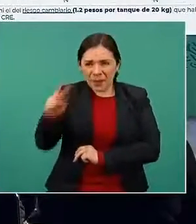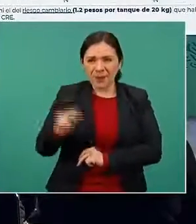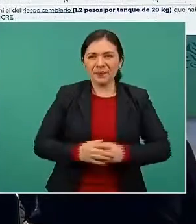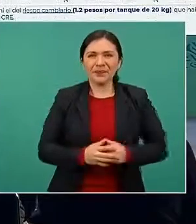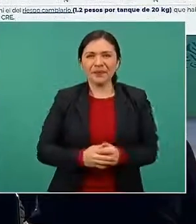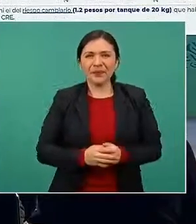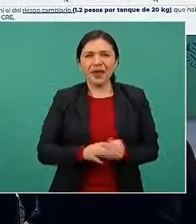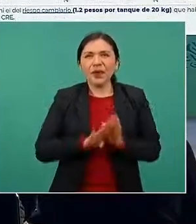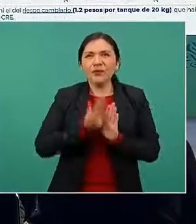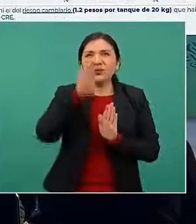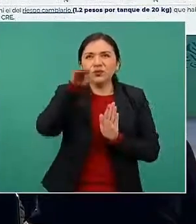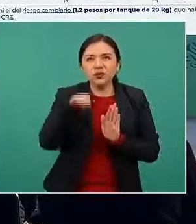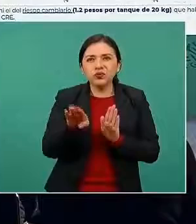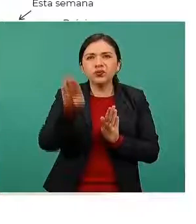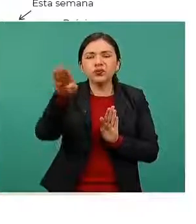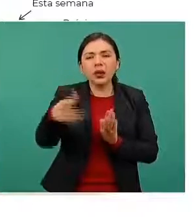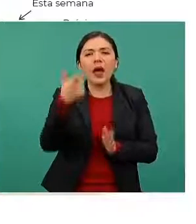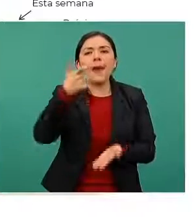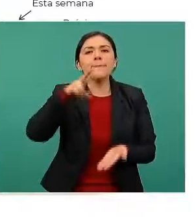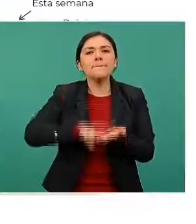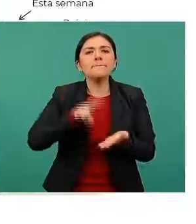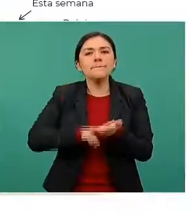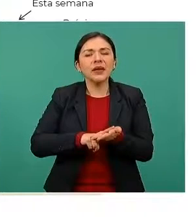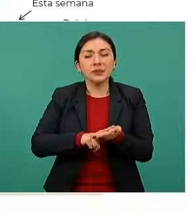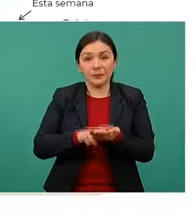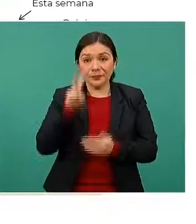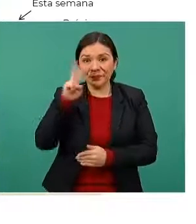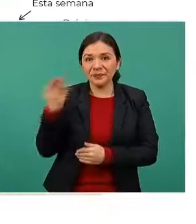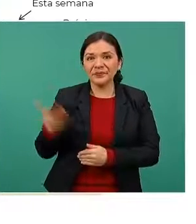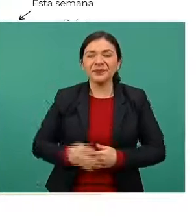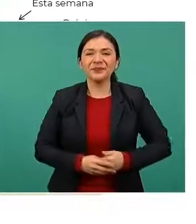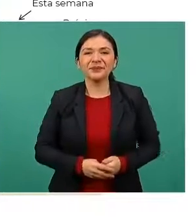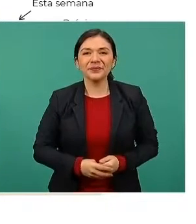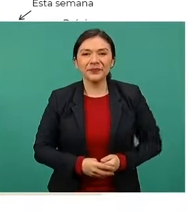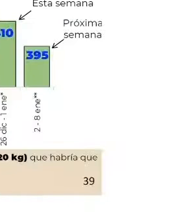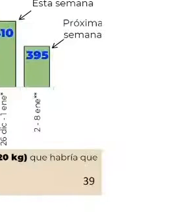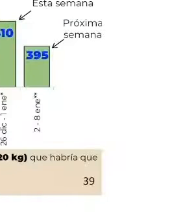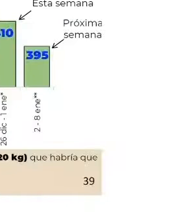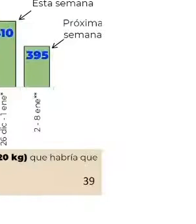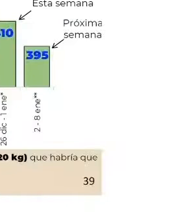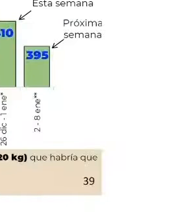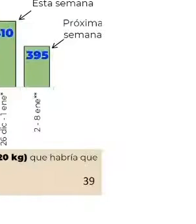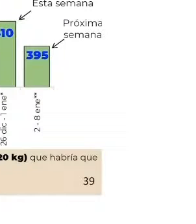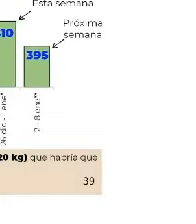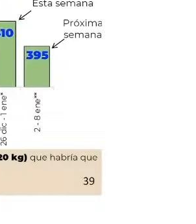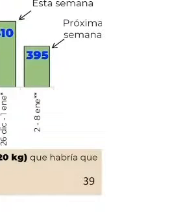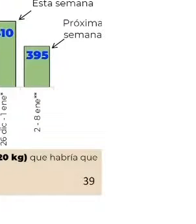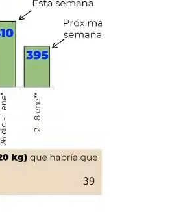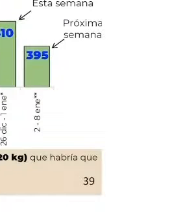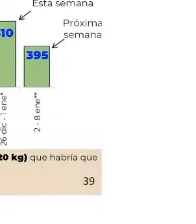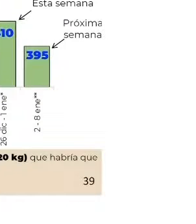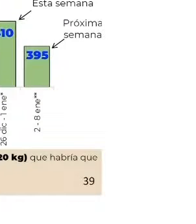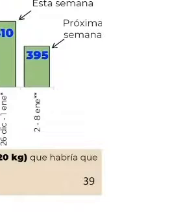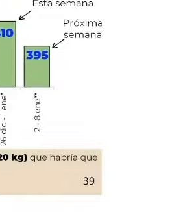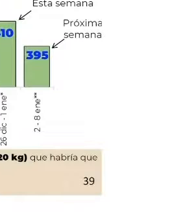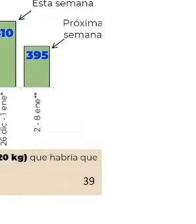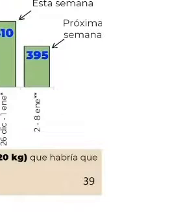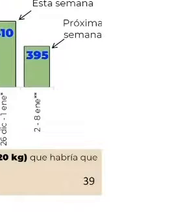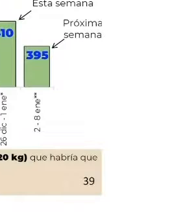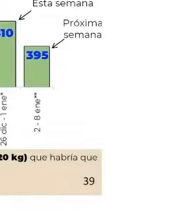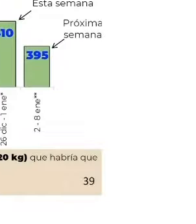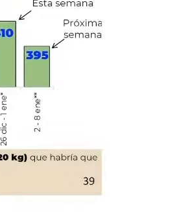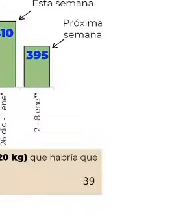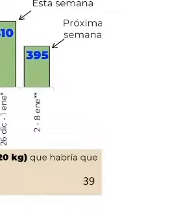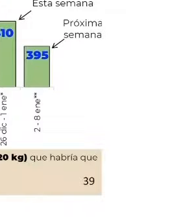aquí son los precios máximos que el presidente de la República instruyó que se